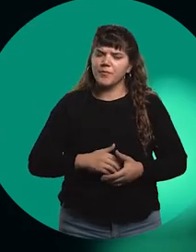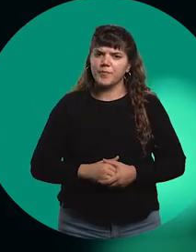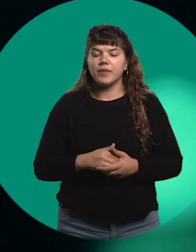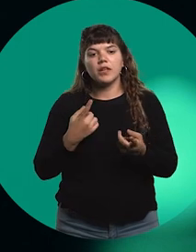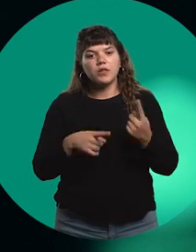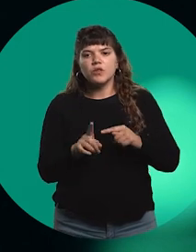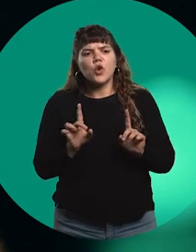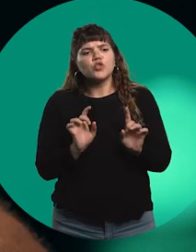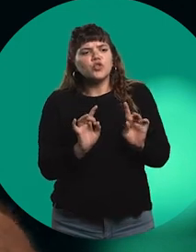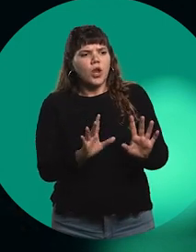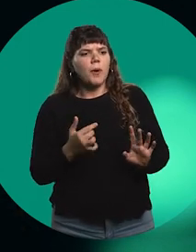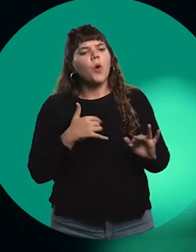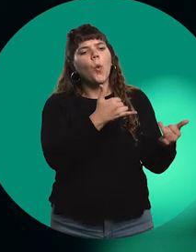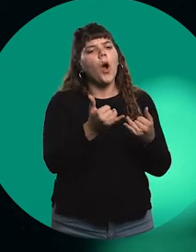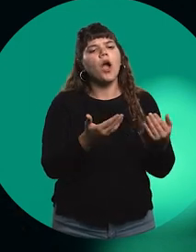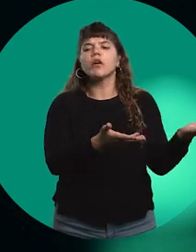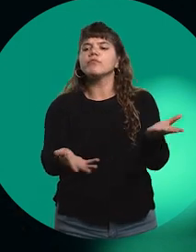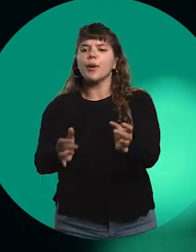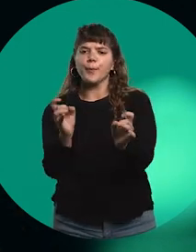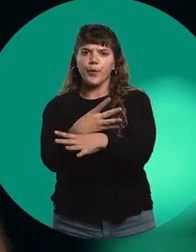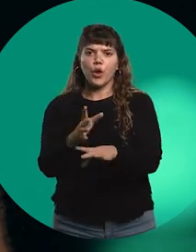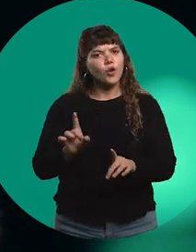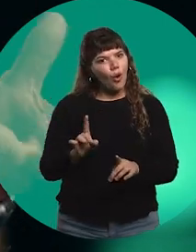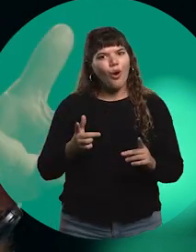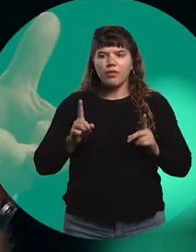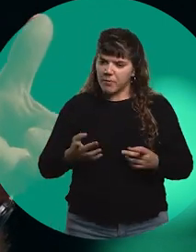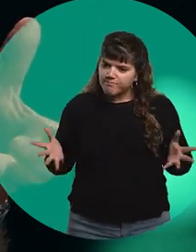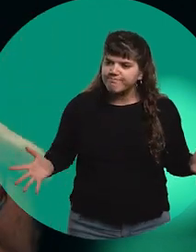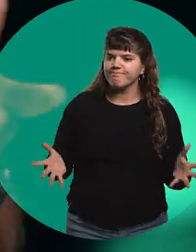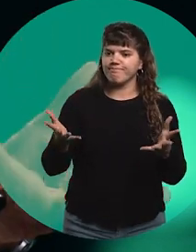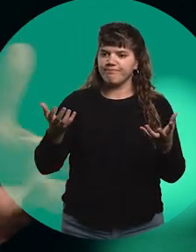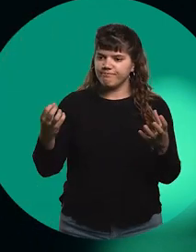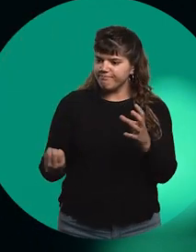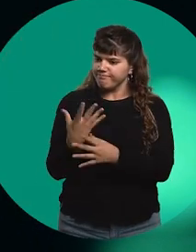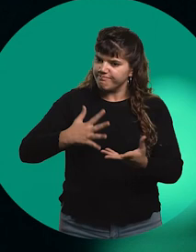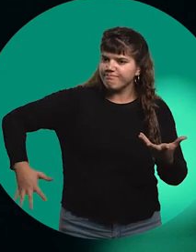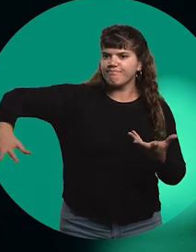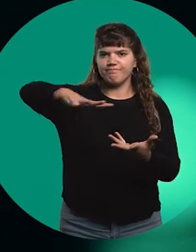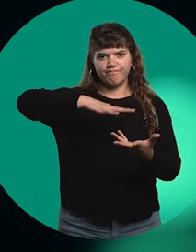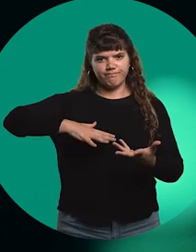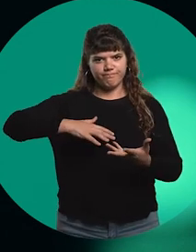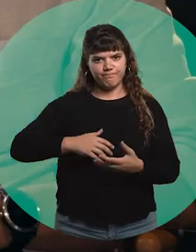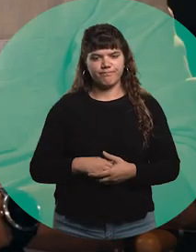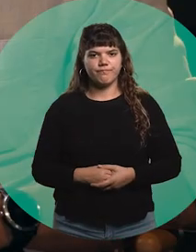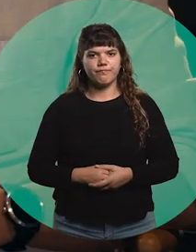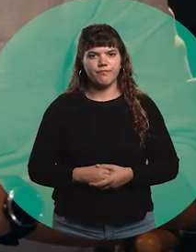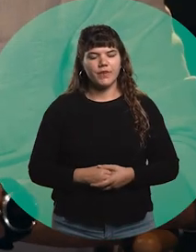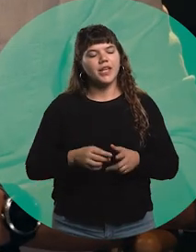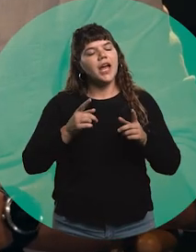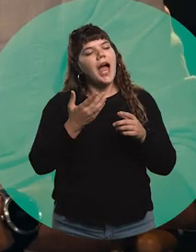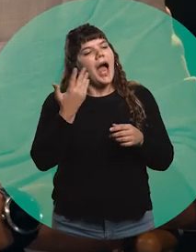Y no se trata a veces de venir con un juego y aplicar el juego, sino de generar un espacio lúdico. Hablábamos